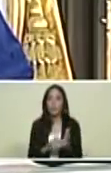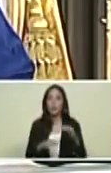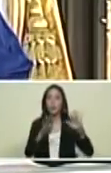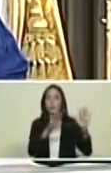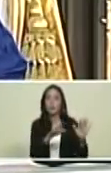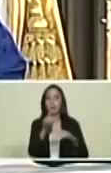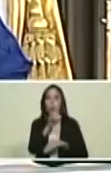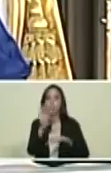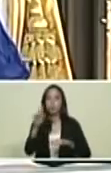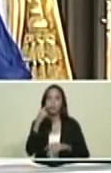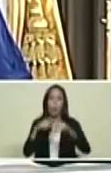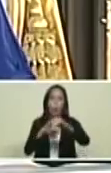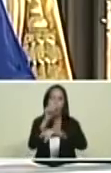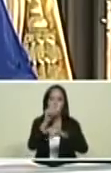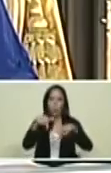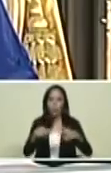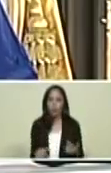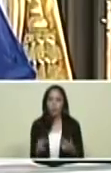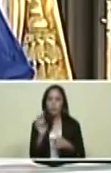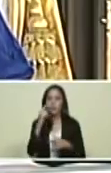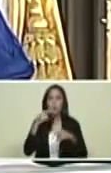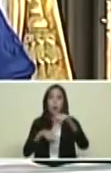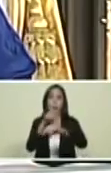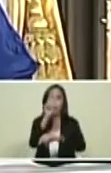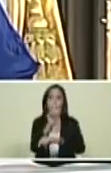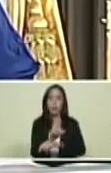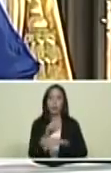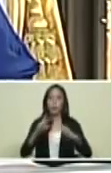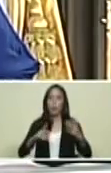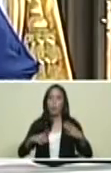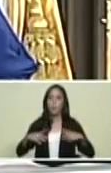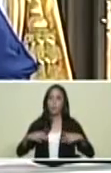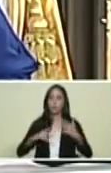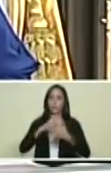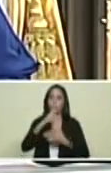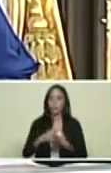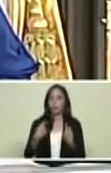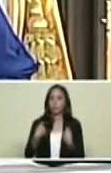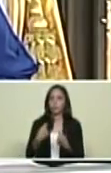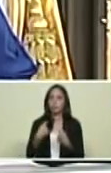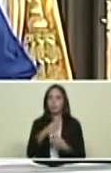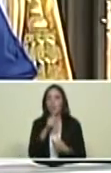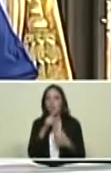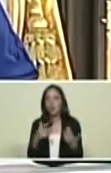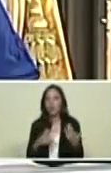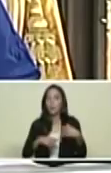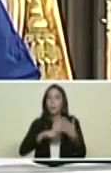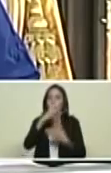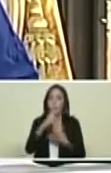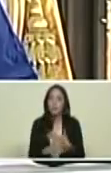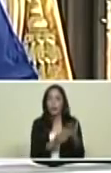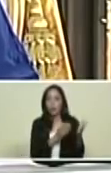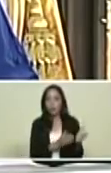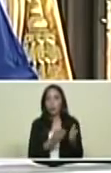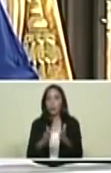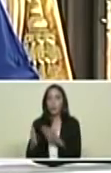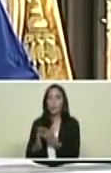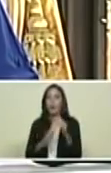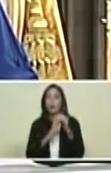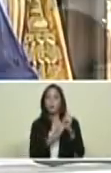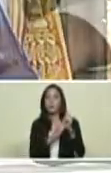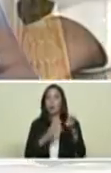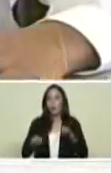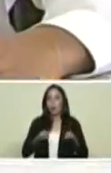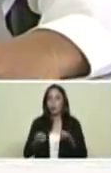5.526.914. Único en Venezuela, un plan vacacional financiado, planificado y dirigido desde